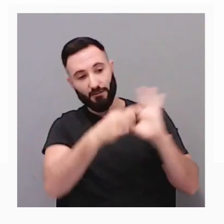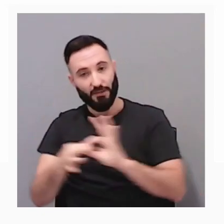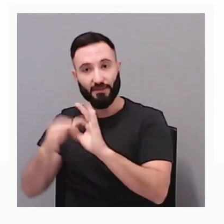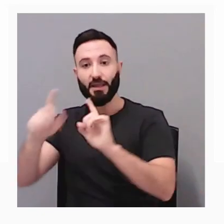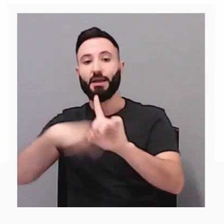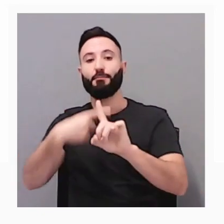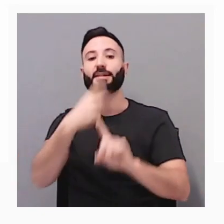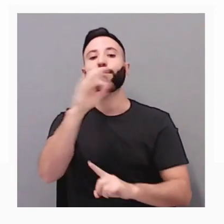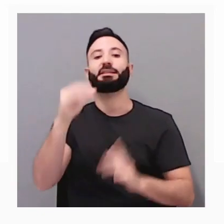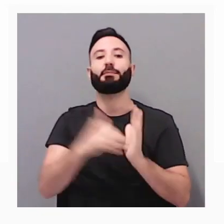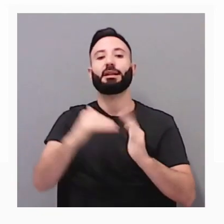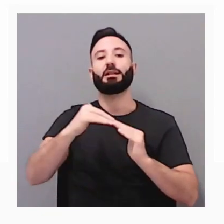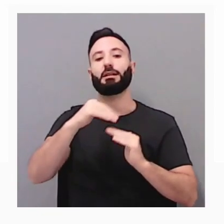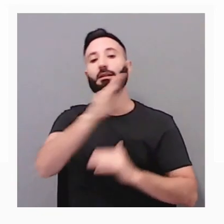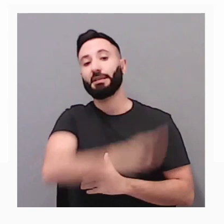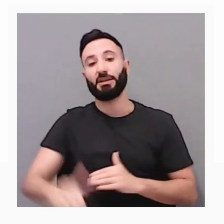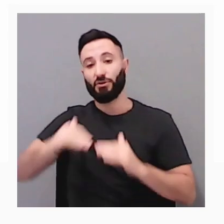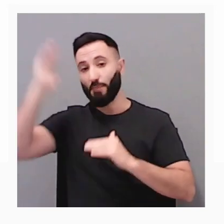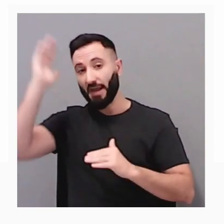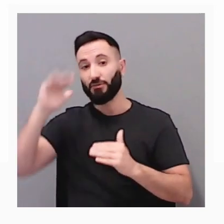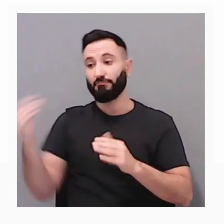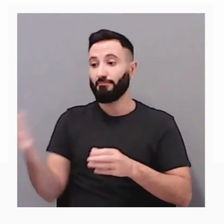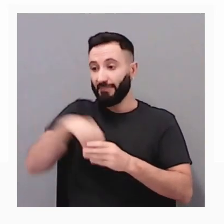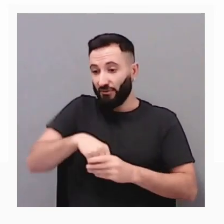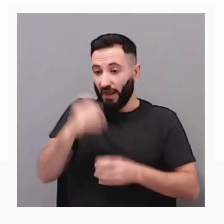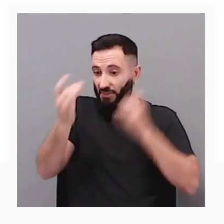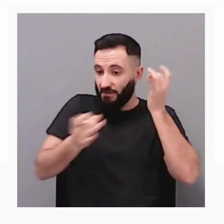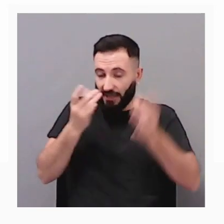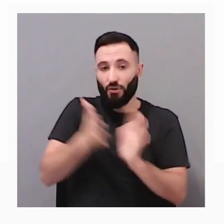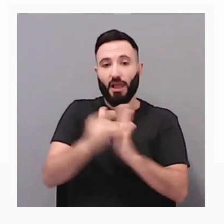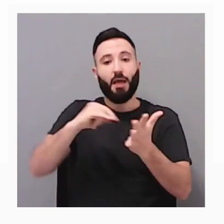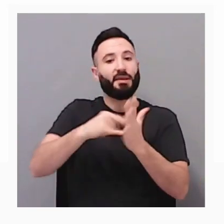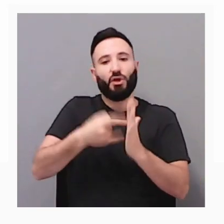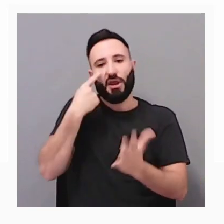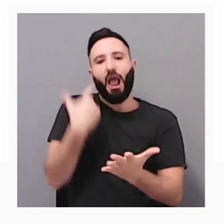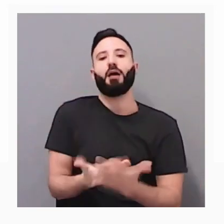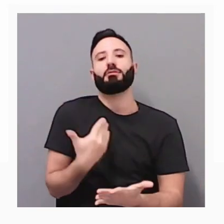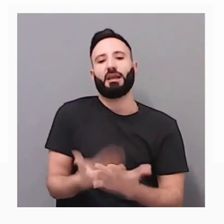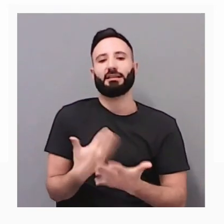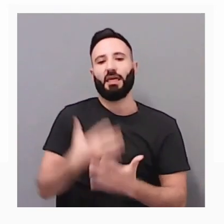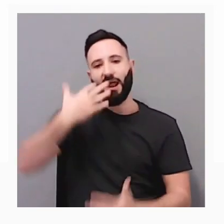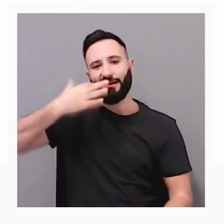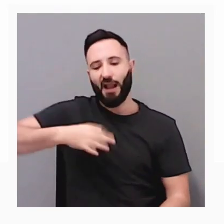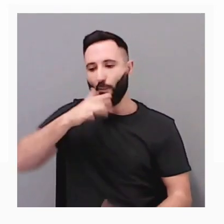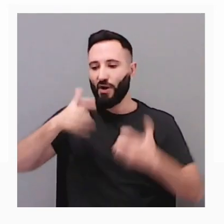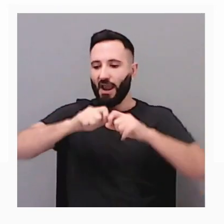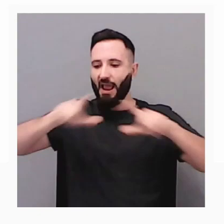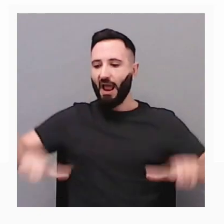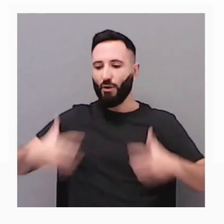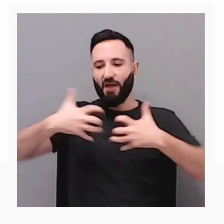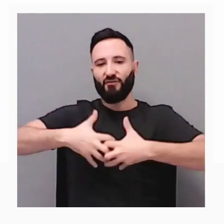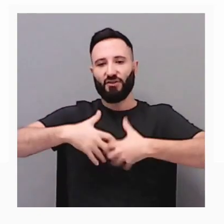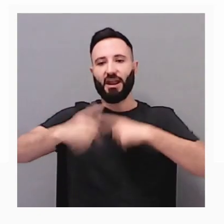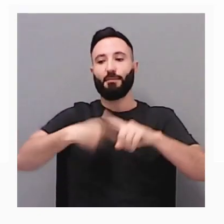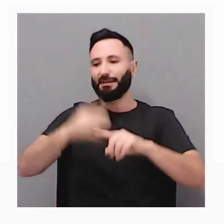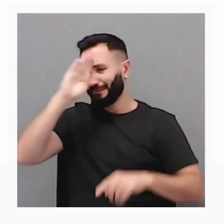20.000 niños que han pasado por nuestras actividades, tengamos una metodología muy testada, que sabemos que funciona en el aula, porque la hemos implementado directamente